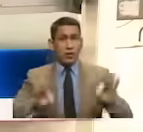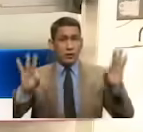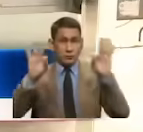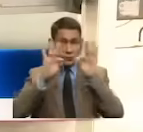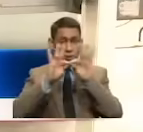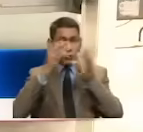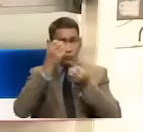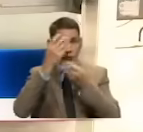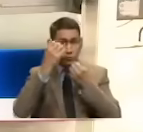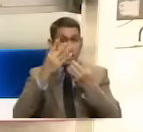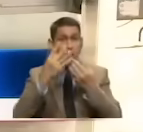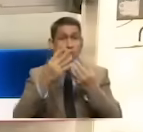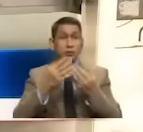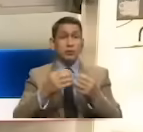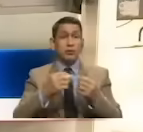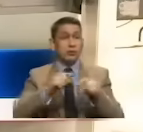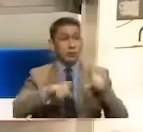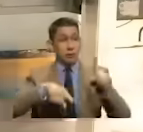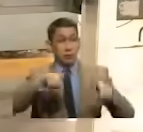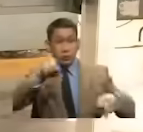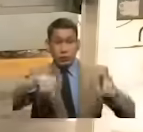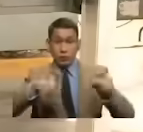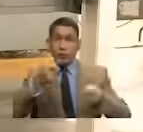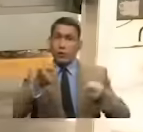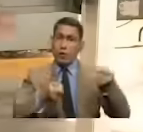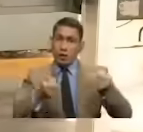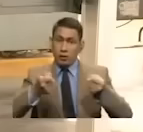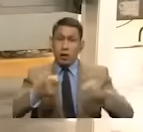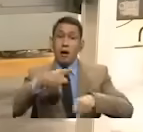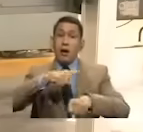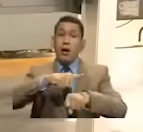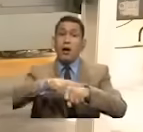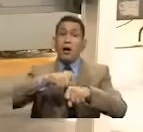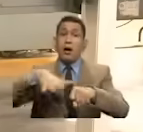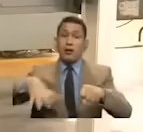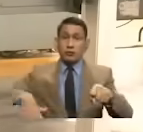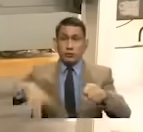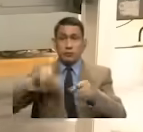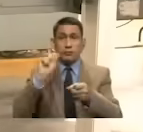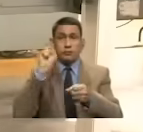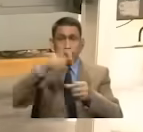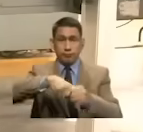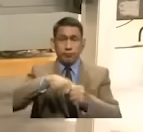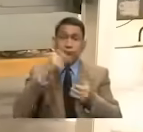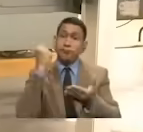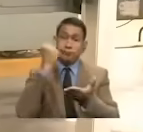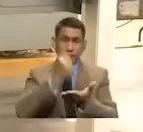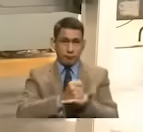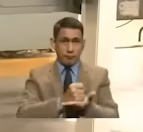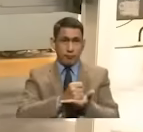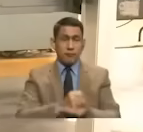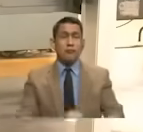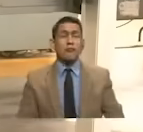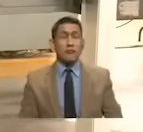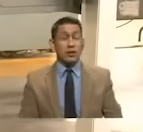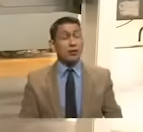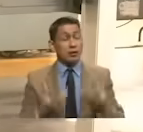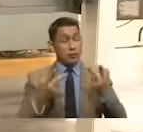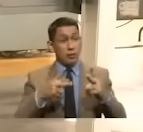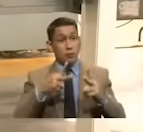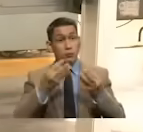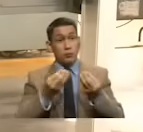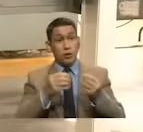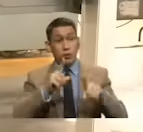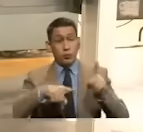los rezagados, es decir, los vehículos que todavía no habían matriculado ni hecho la revisión técnica. Sin